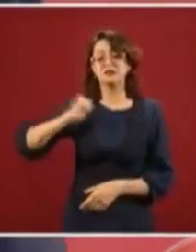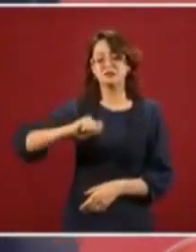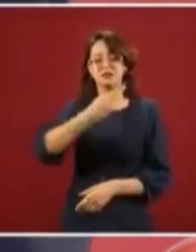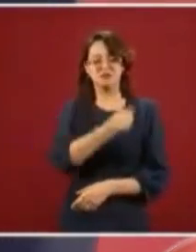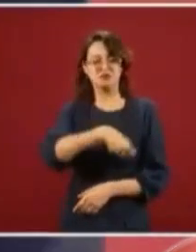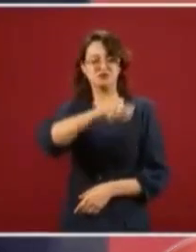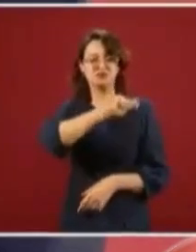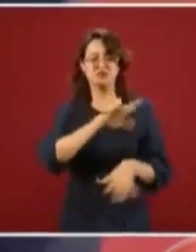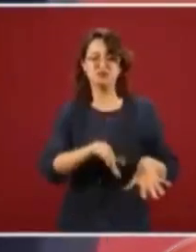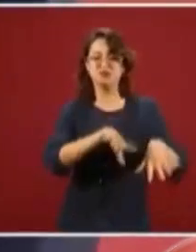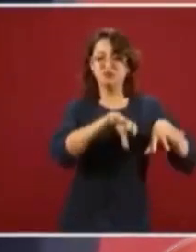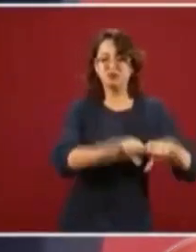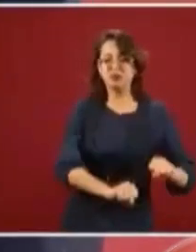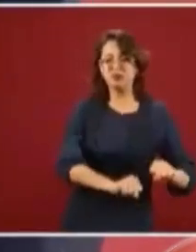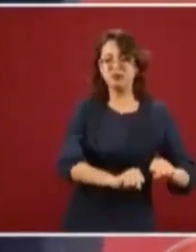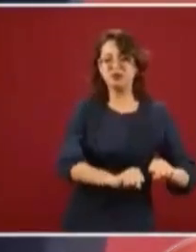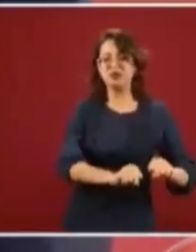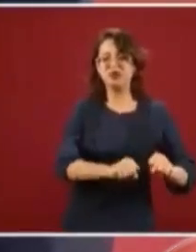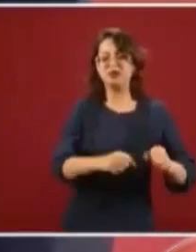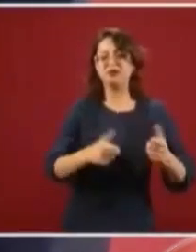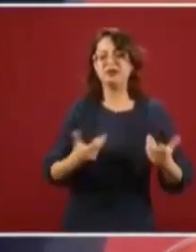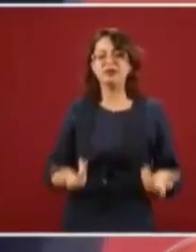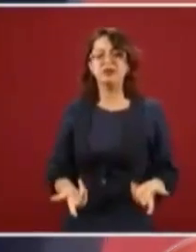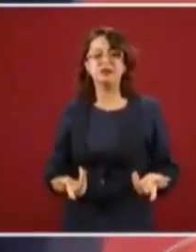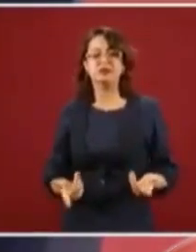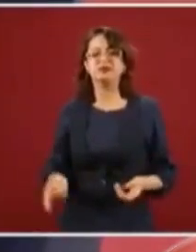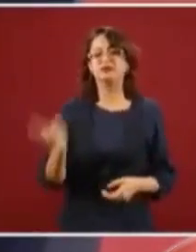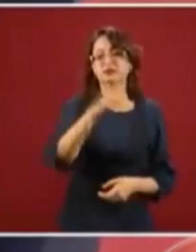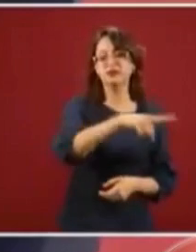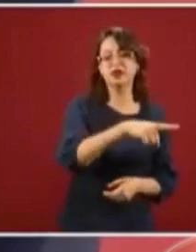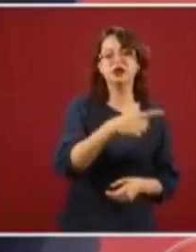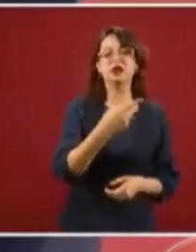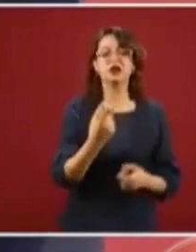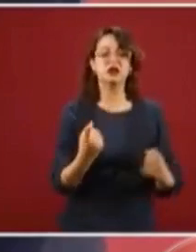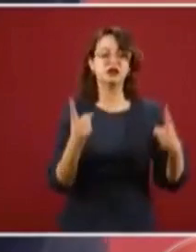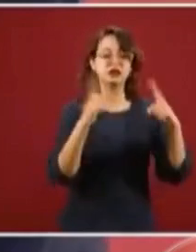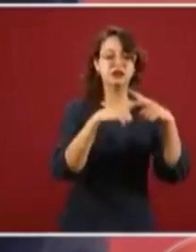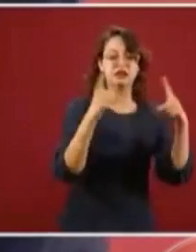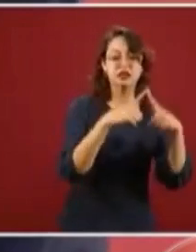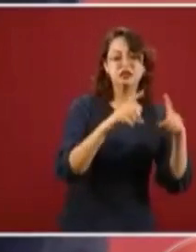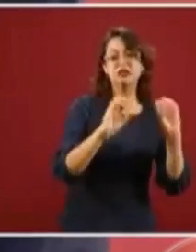El poder o lo tenía el arzobispo o lo tenía el virrey.